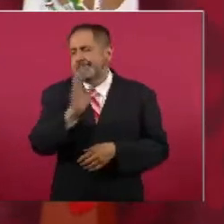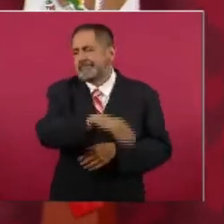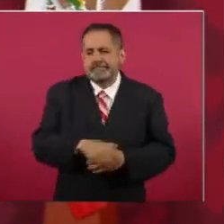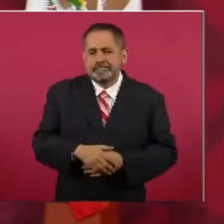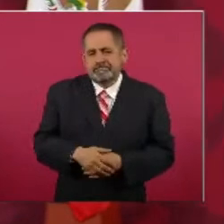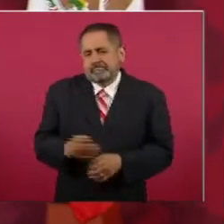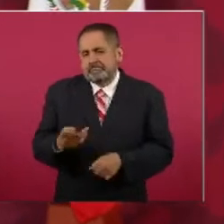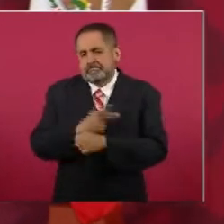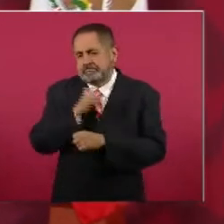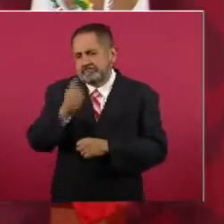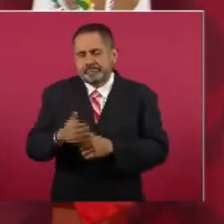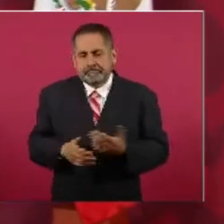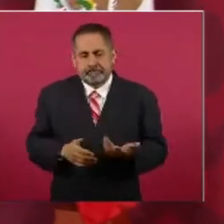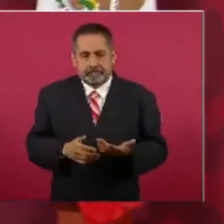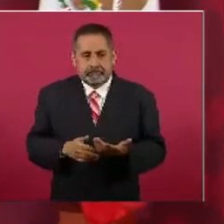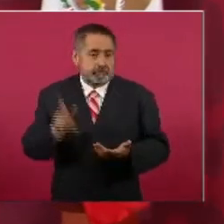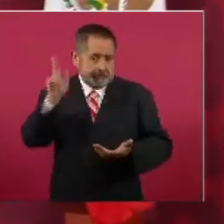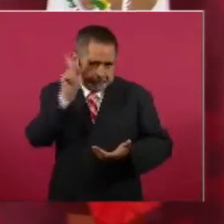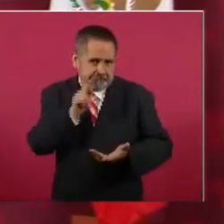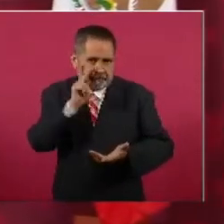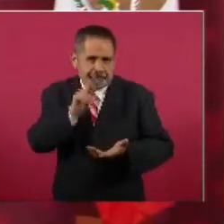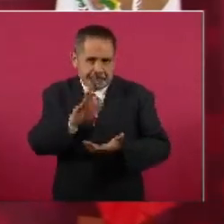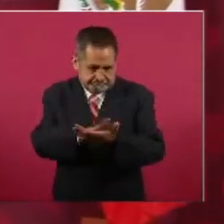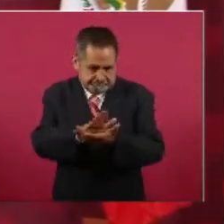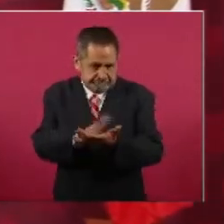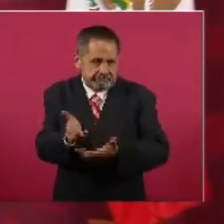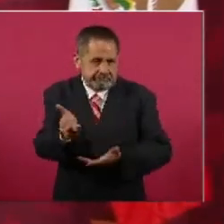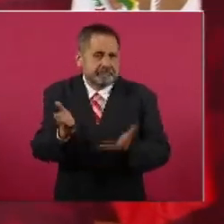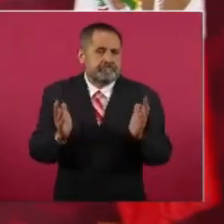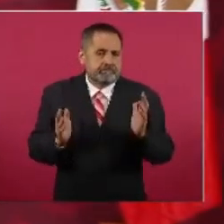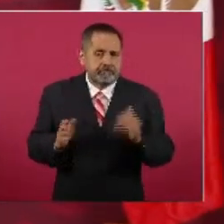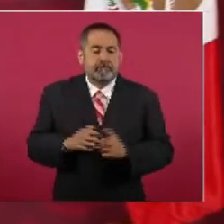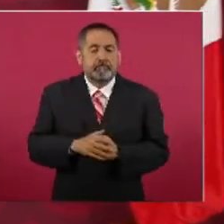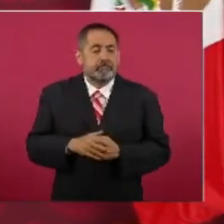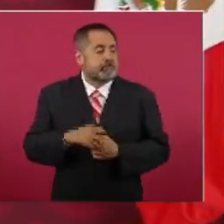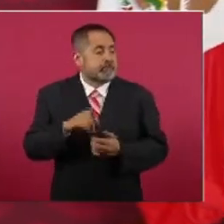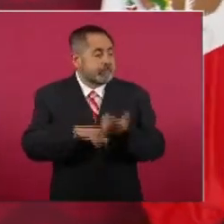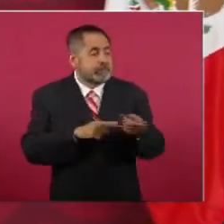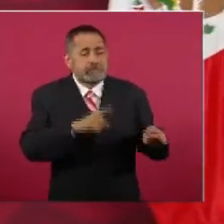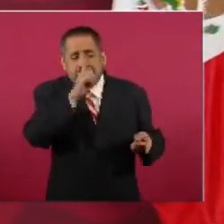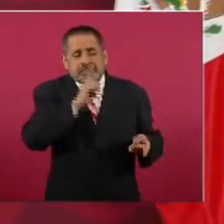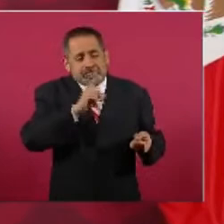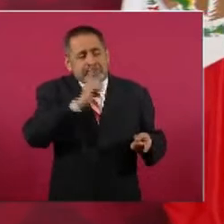si no hay sustento y simiente